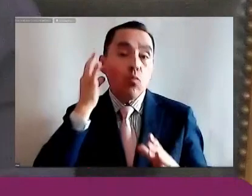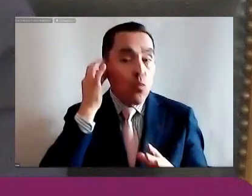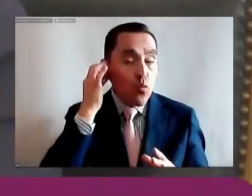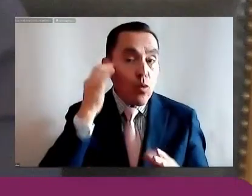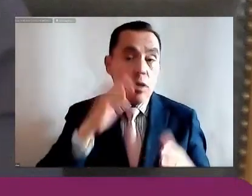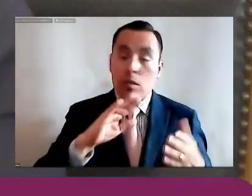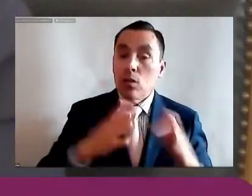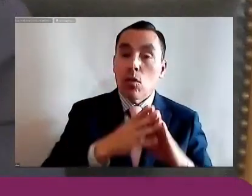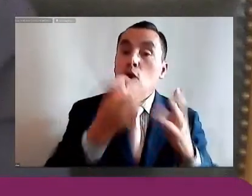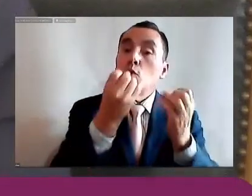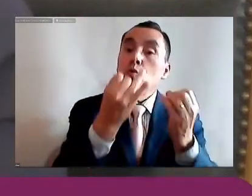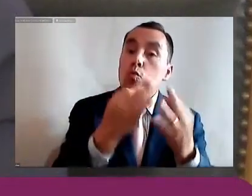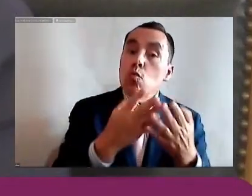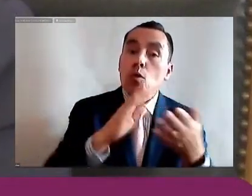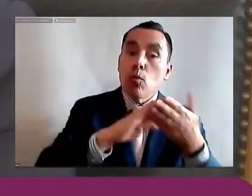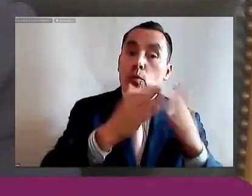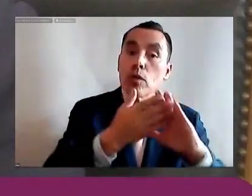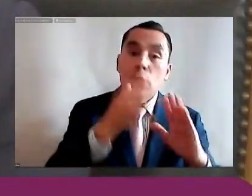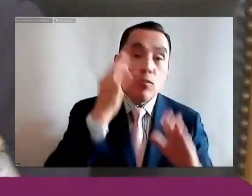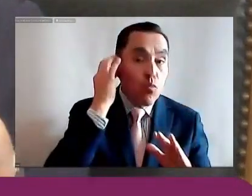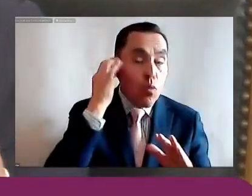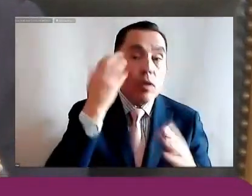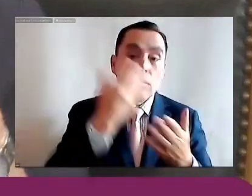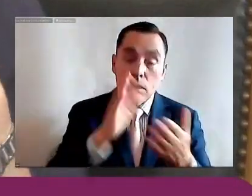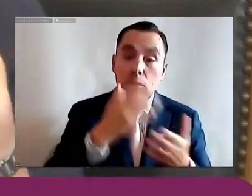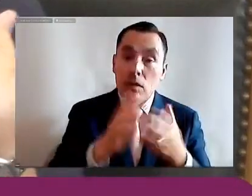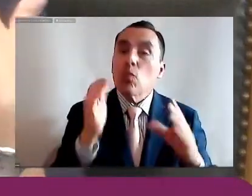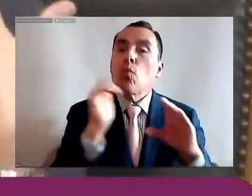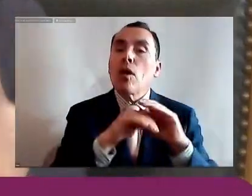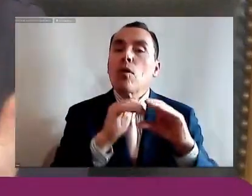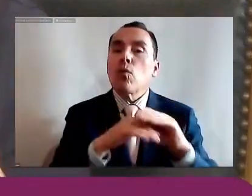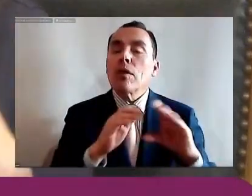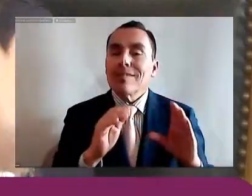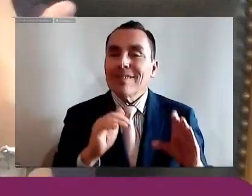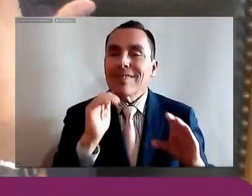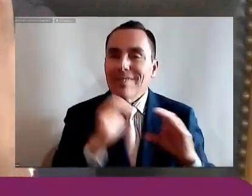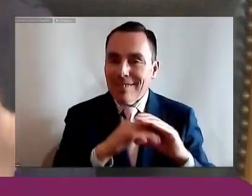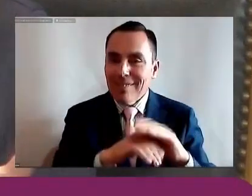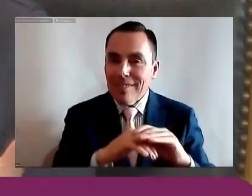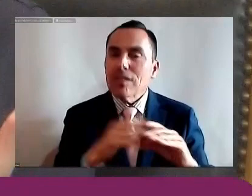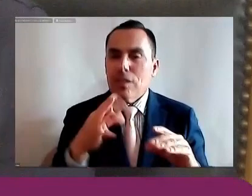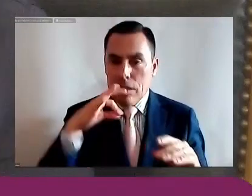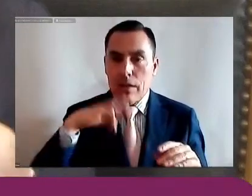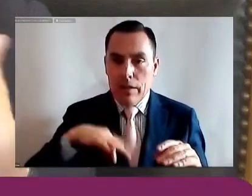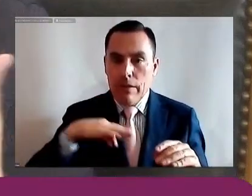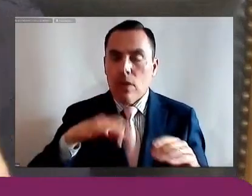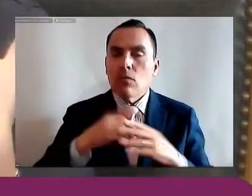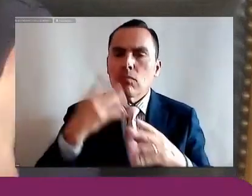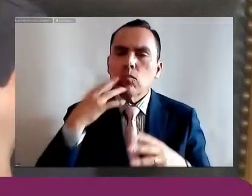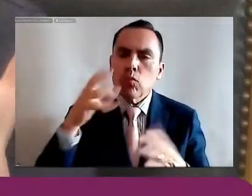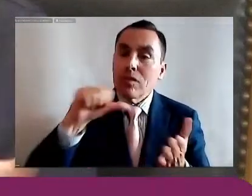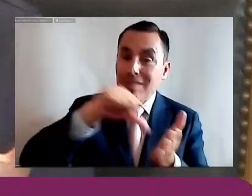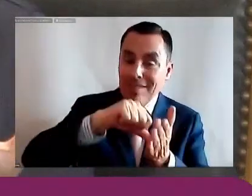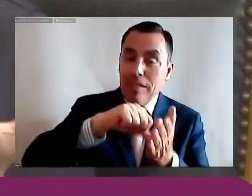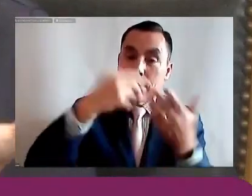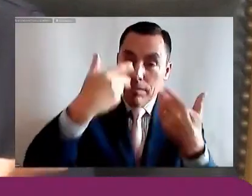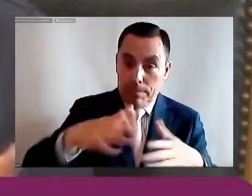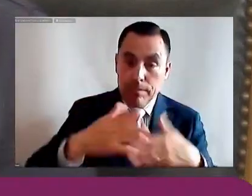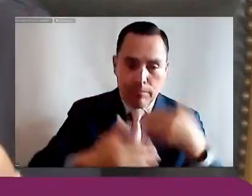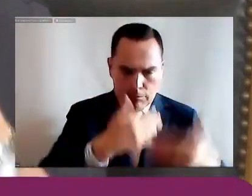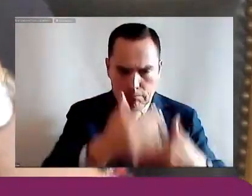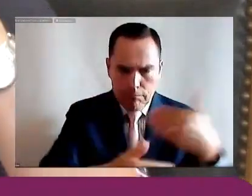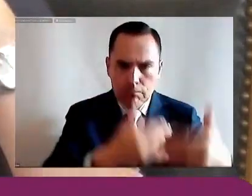los corroboró un estudio del Banco Central, se han destinado a cuantificar, a valorar económicamente